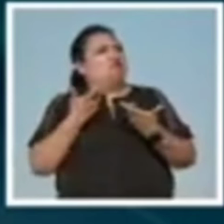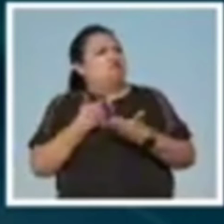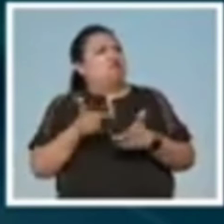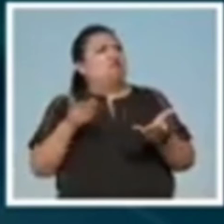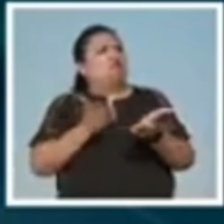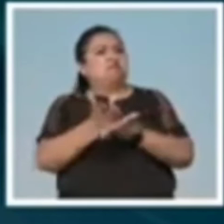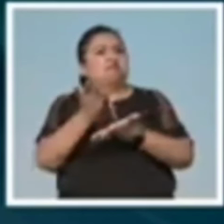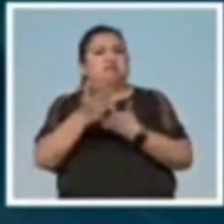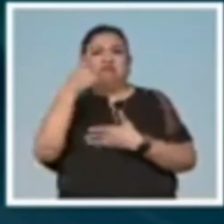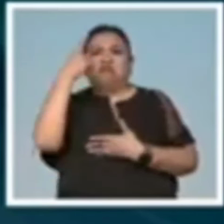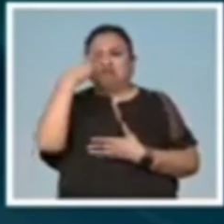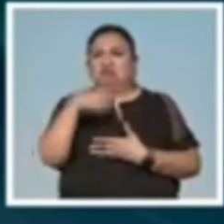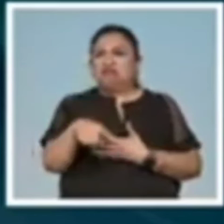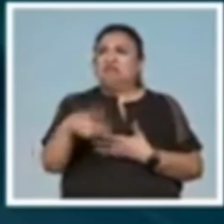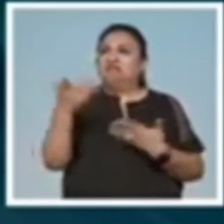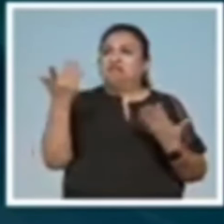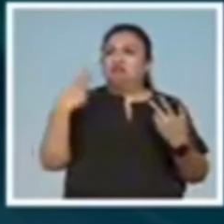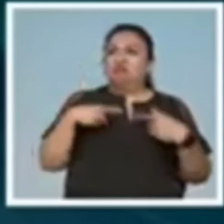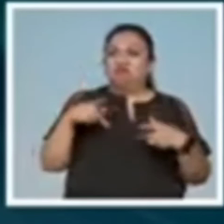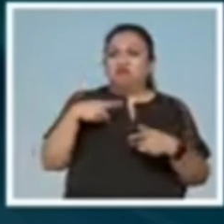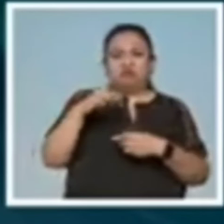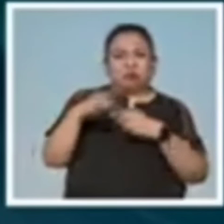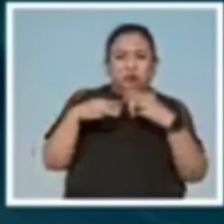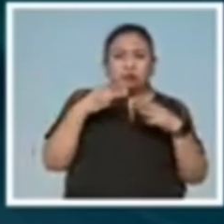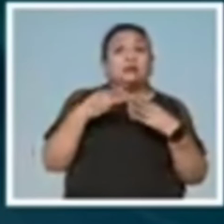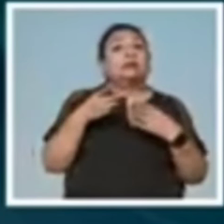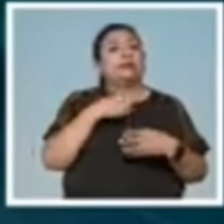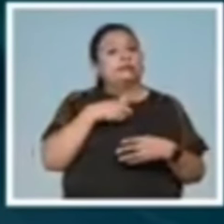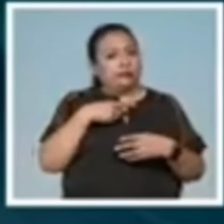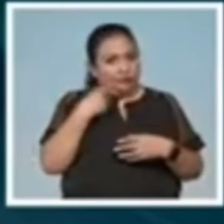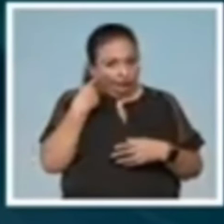ser accesible para una gran parte de la población mundial, y